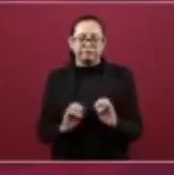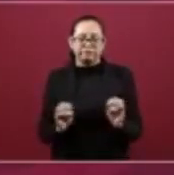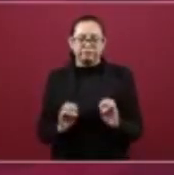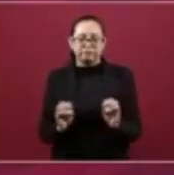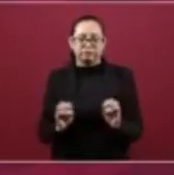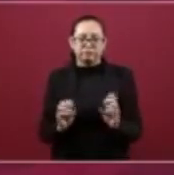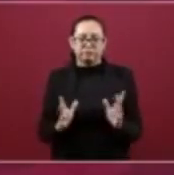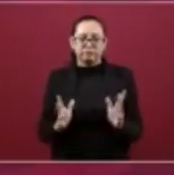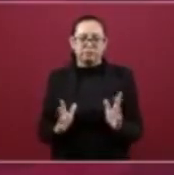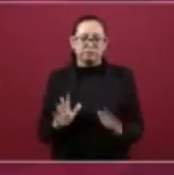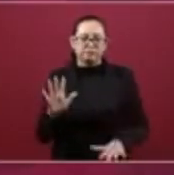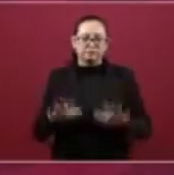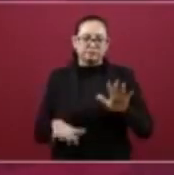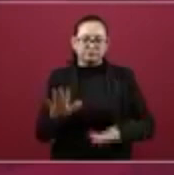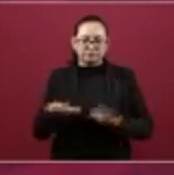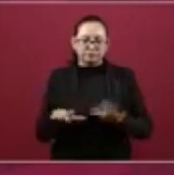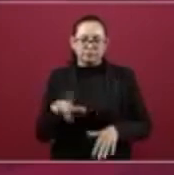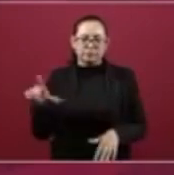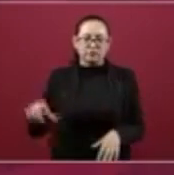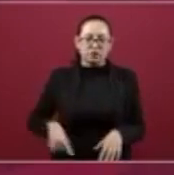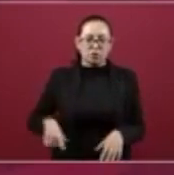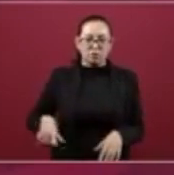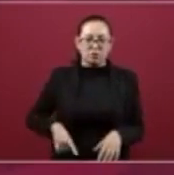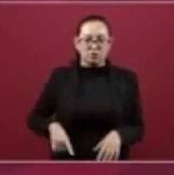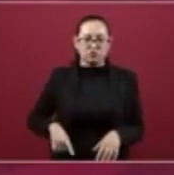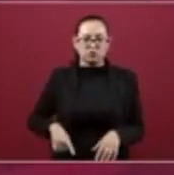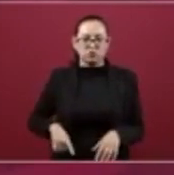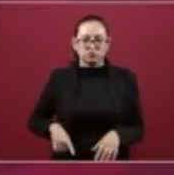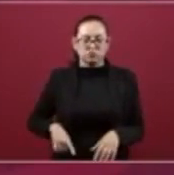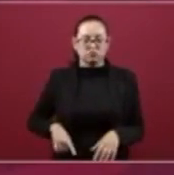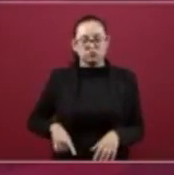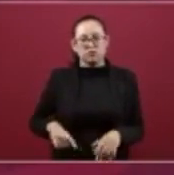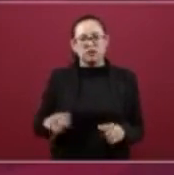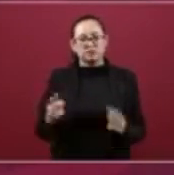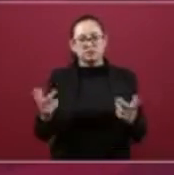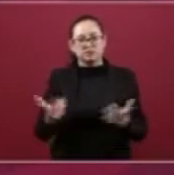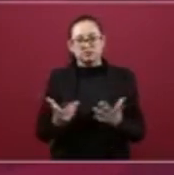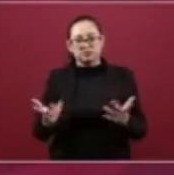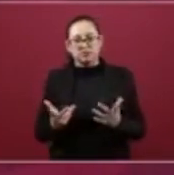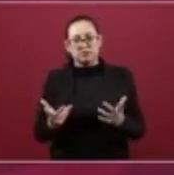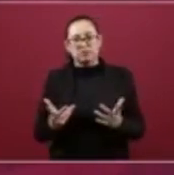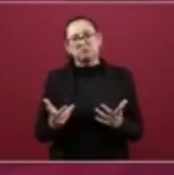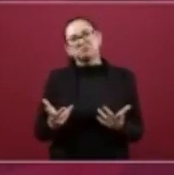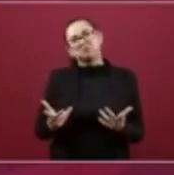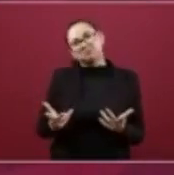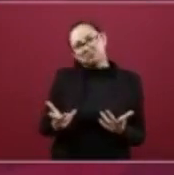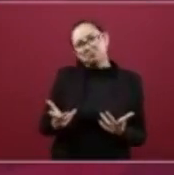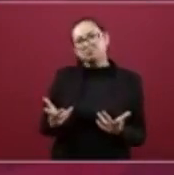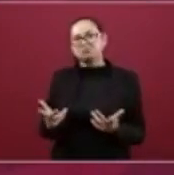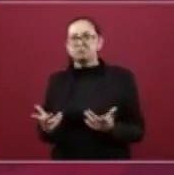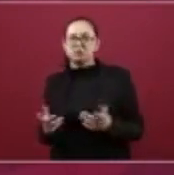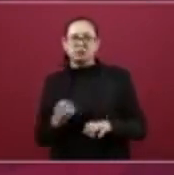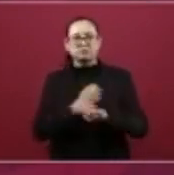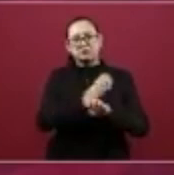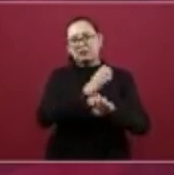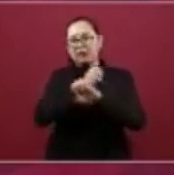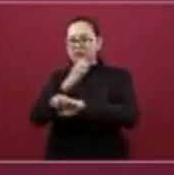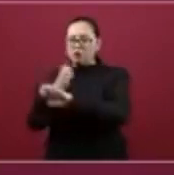En algunos casos los gobiernos estatales están haciendo una especie de